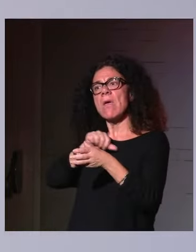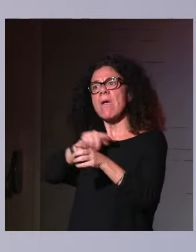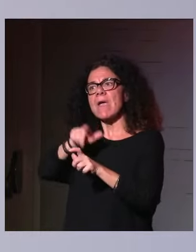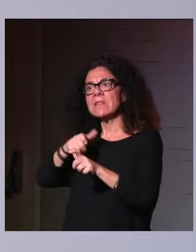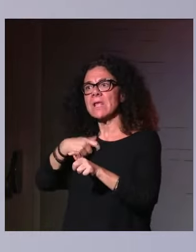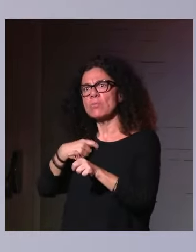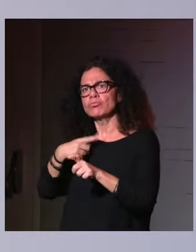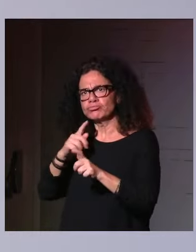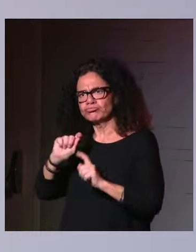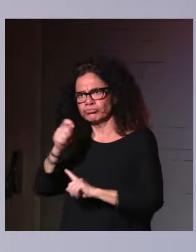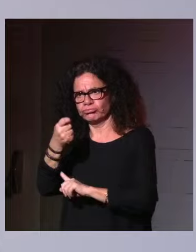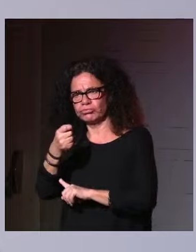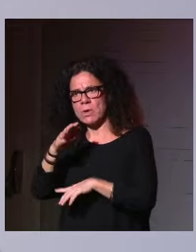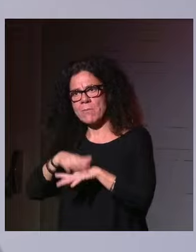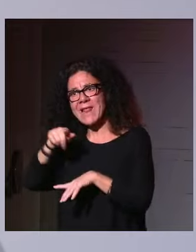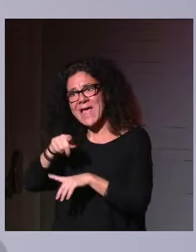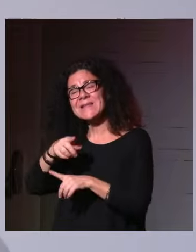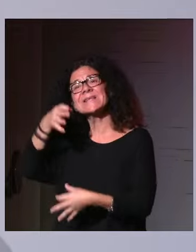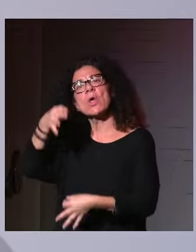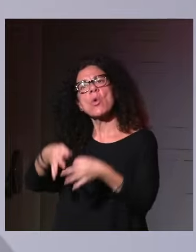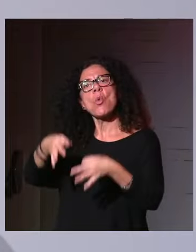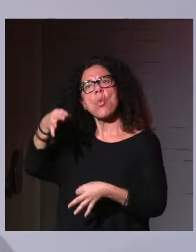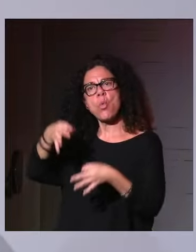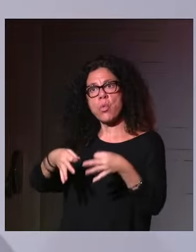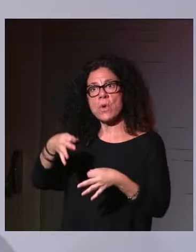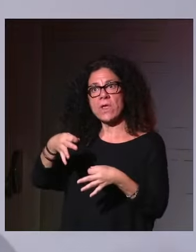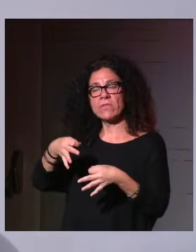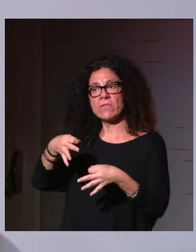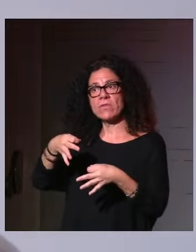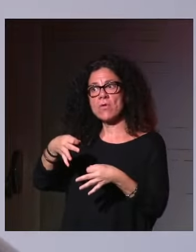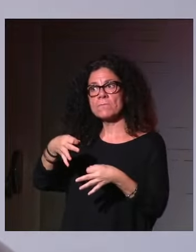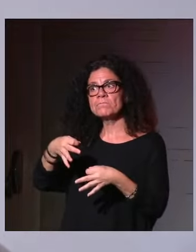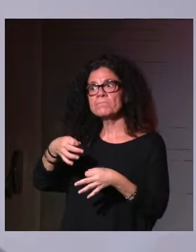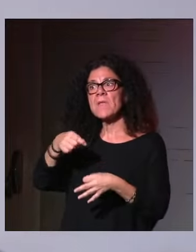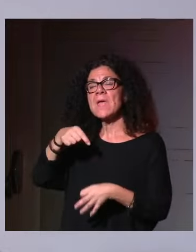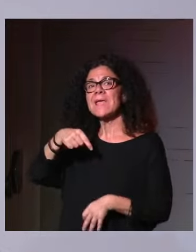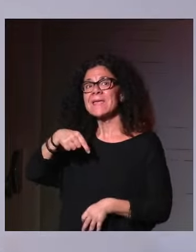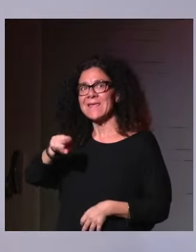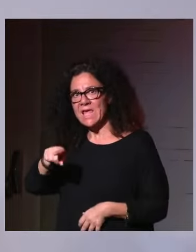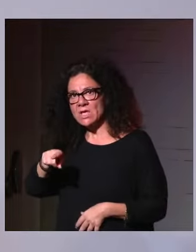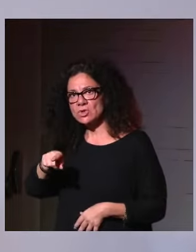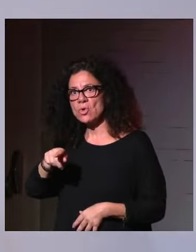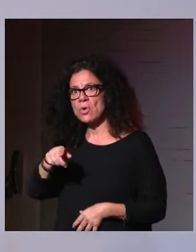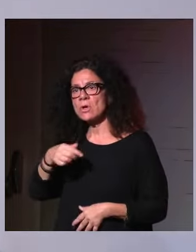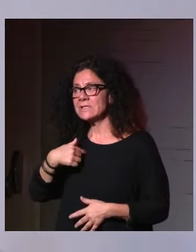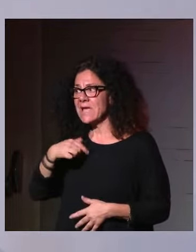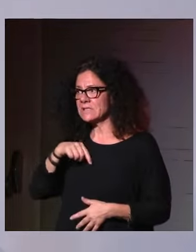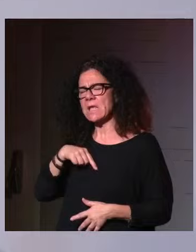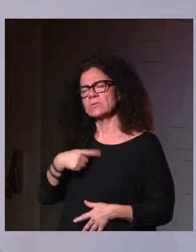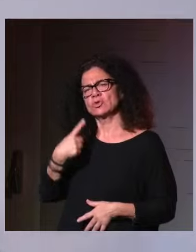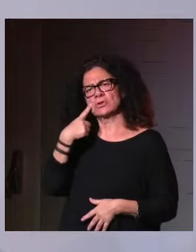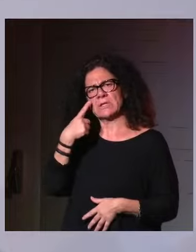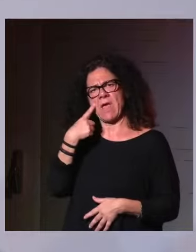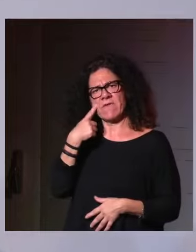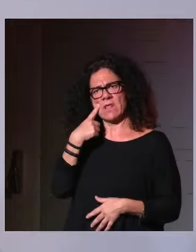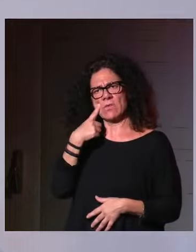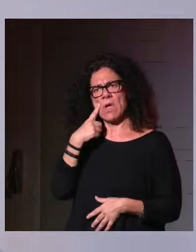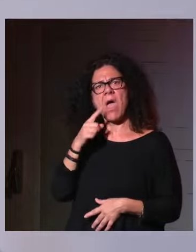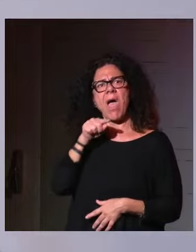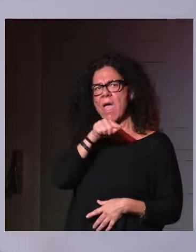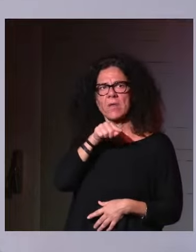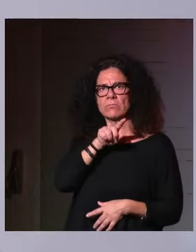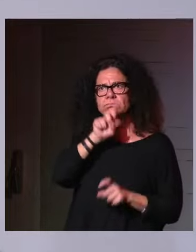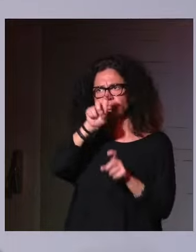efectivos como para ese juicio eh Y y esto uno lo está empezando a ver en todas partes o